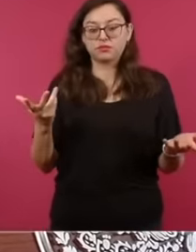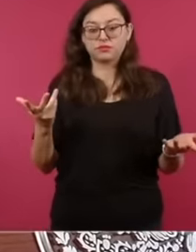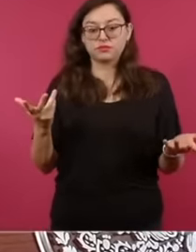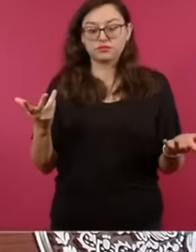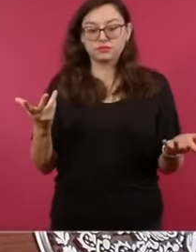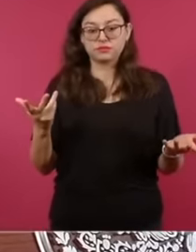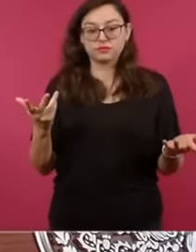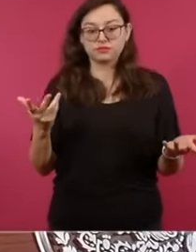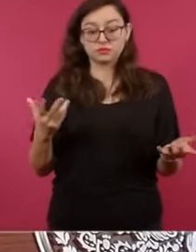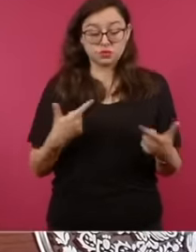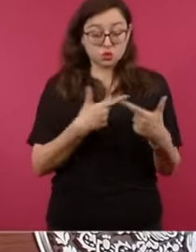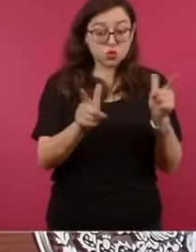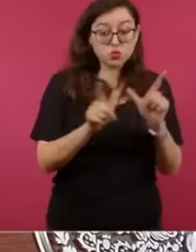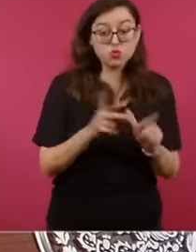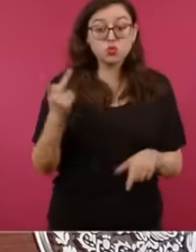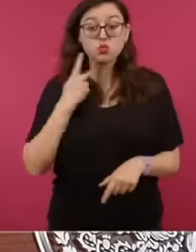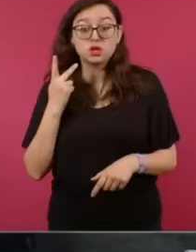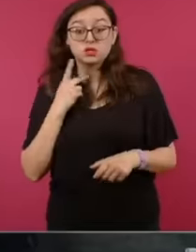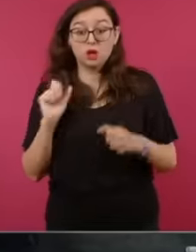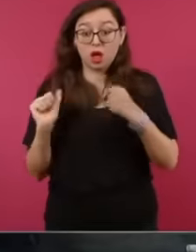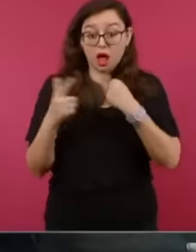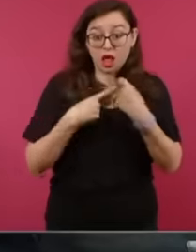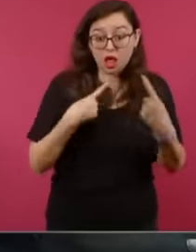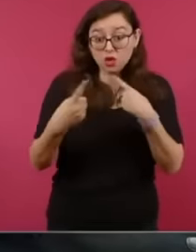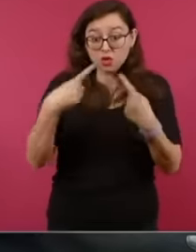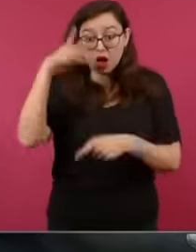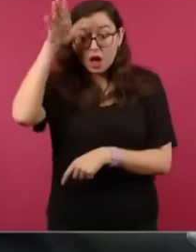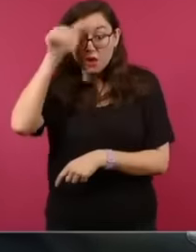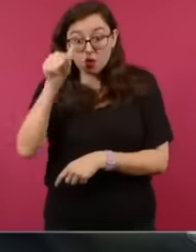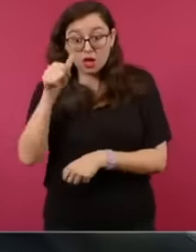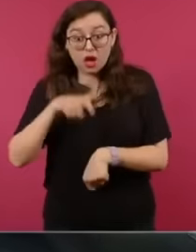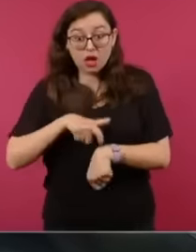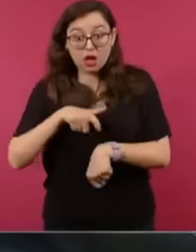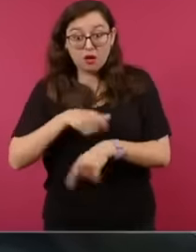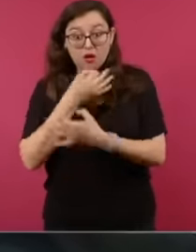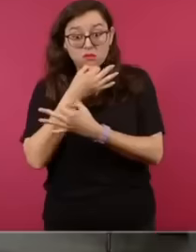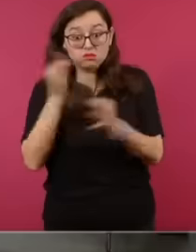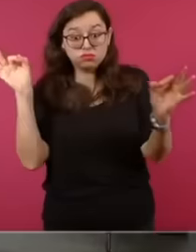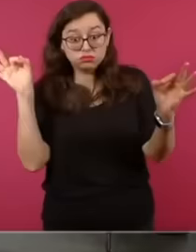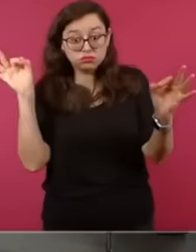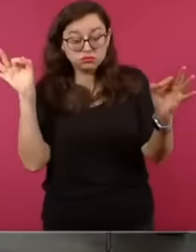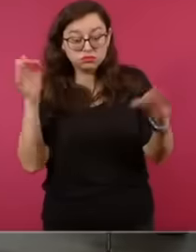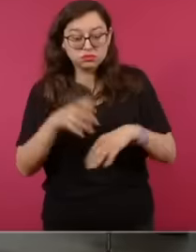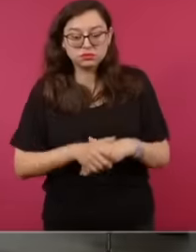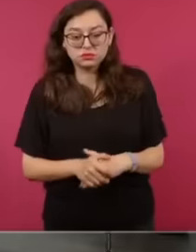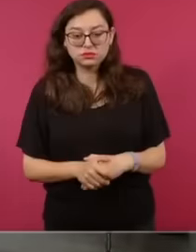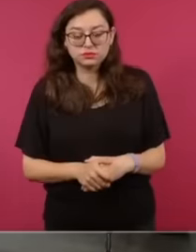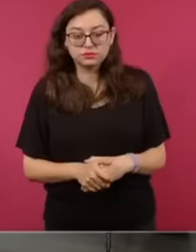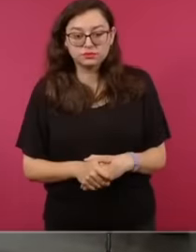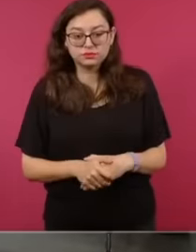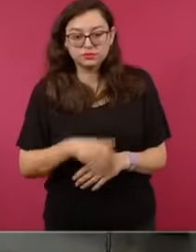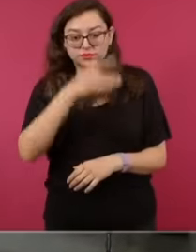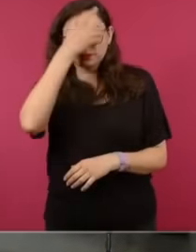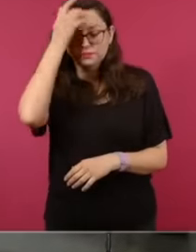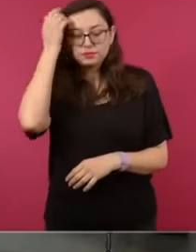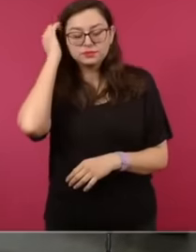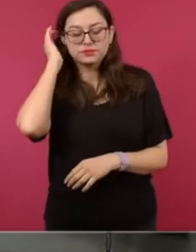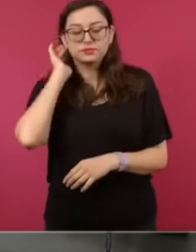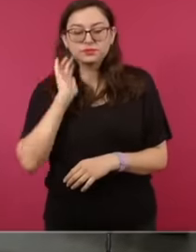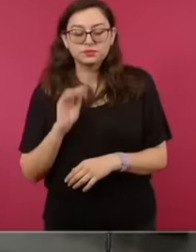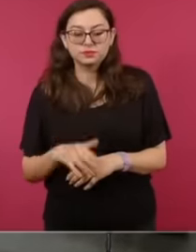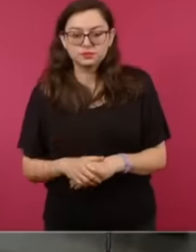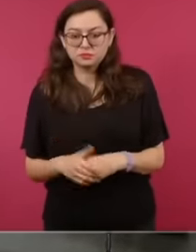eso entre los partidos. O sea, la hora es hasta que estén los resultados, se decían que entre 11 de la noche, 10. 11 de la noche. Sí, por eso, pero si